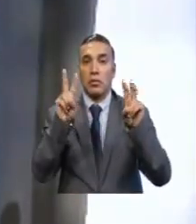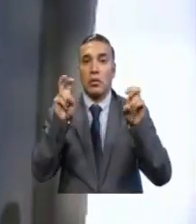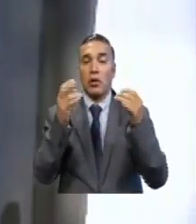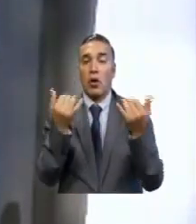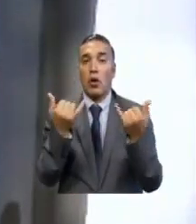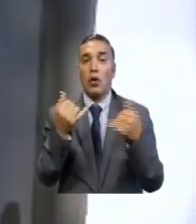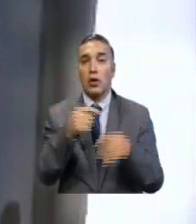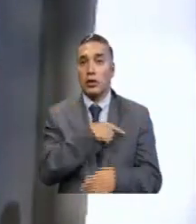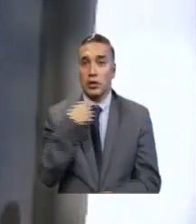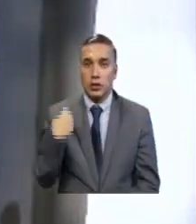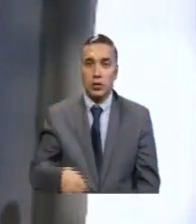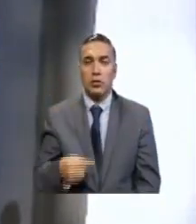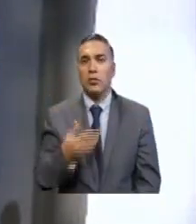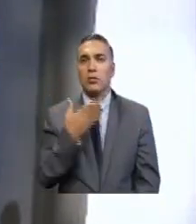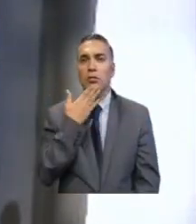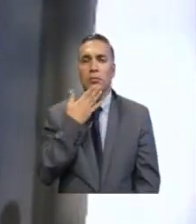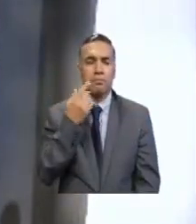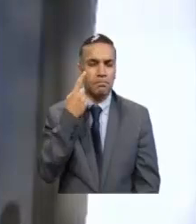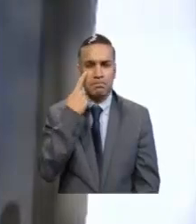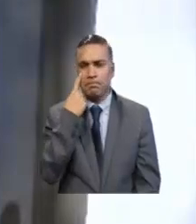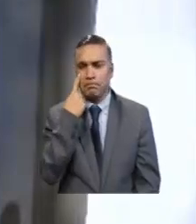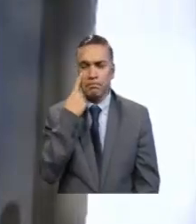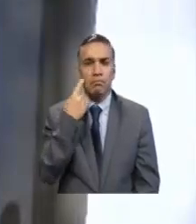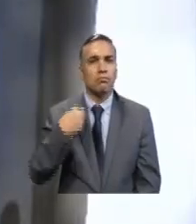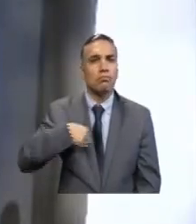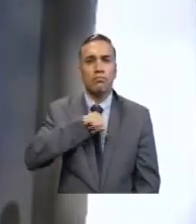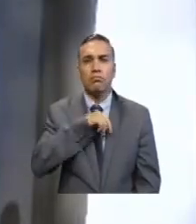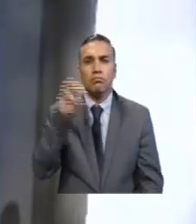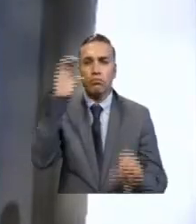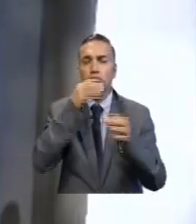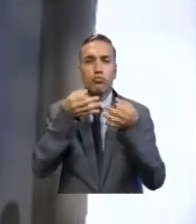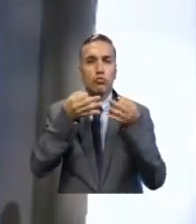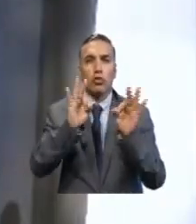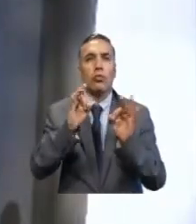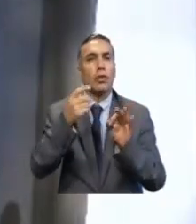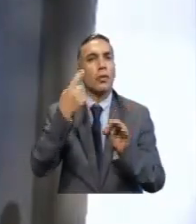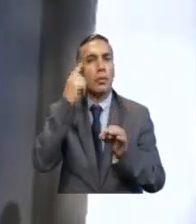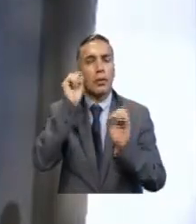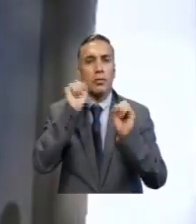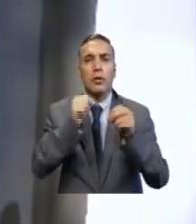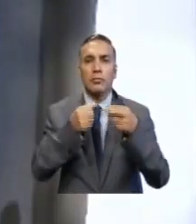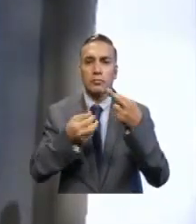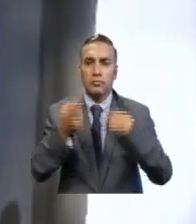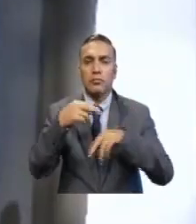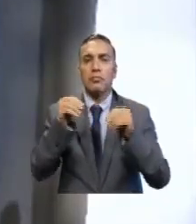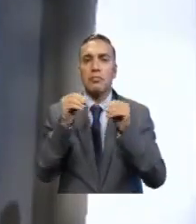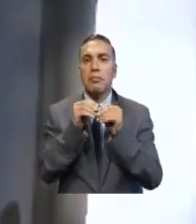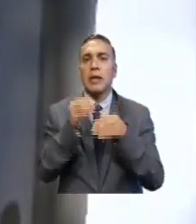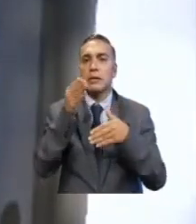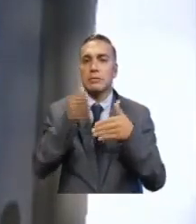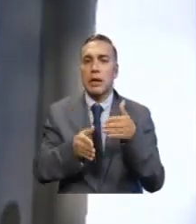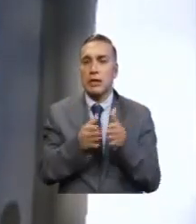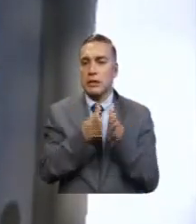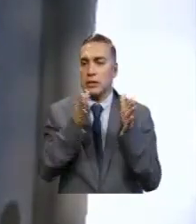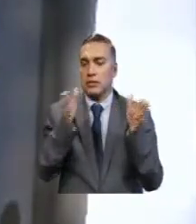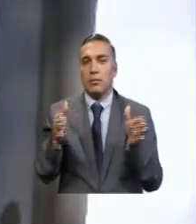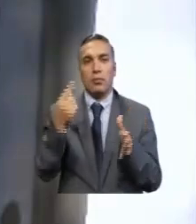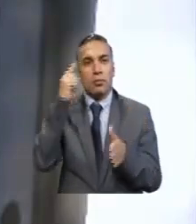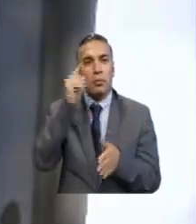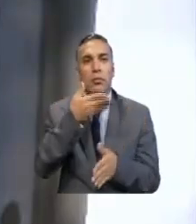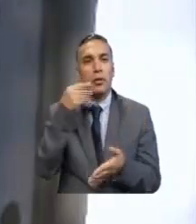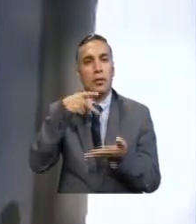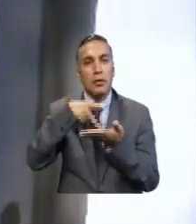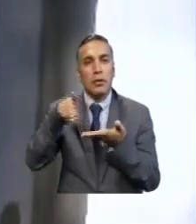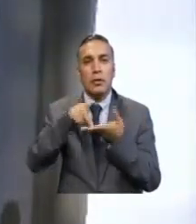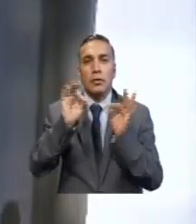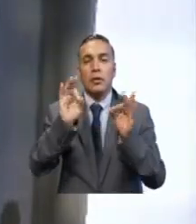chinos es ver cómo encontramos soluciones razonables para ir alargando los plazos y para ir mejorando las condiciones